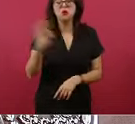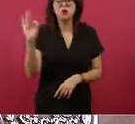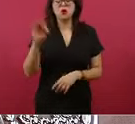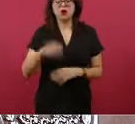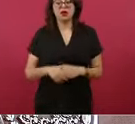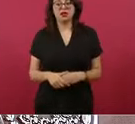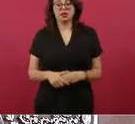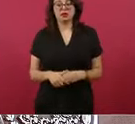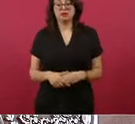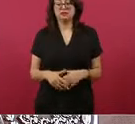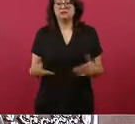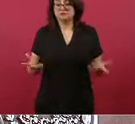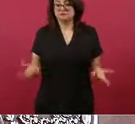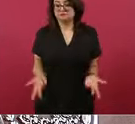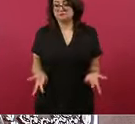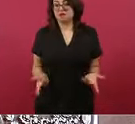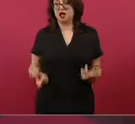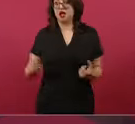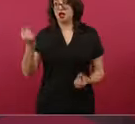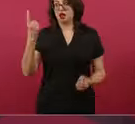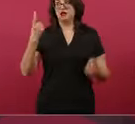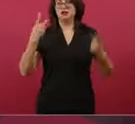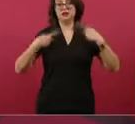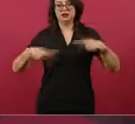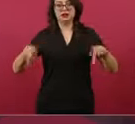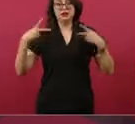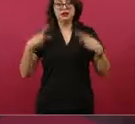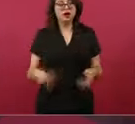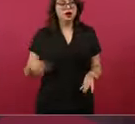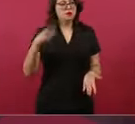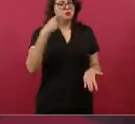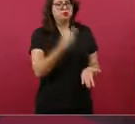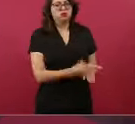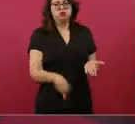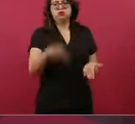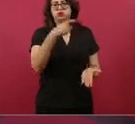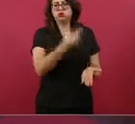a comprar y a comprar y a comprar, y hay quienes tienen